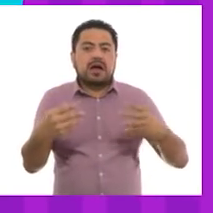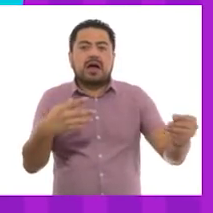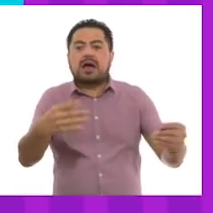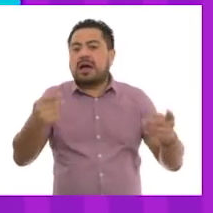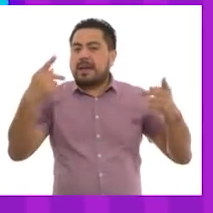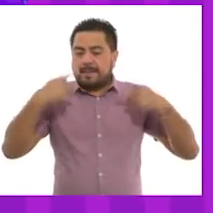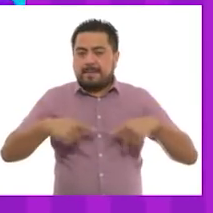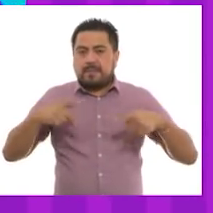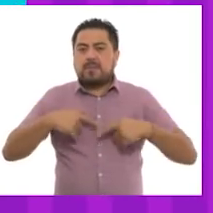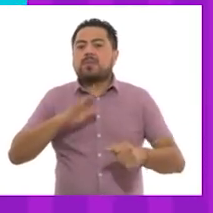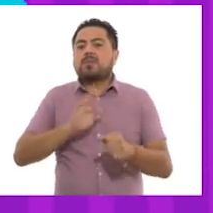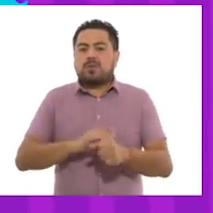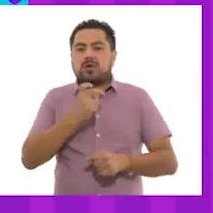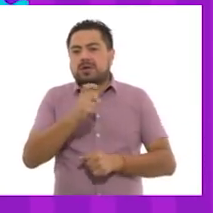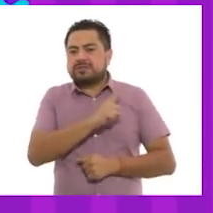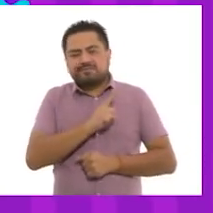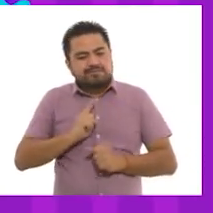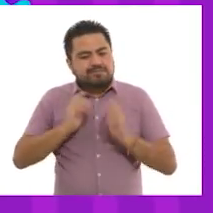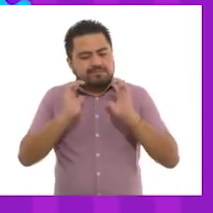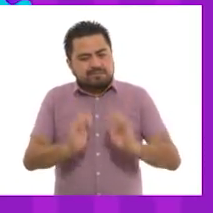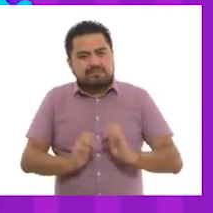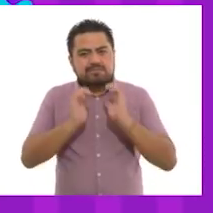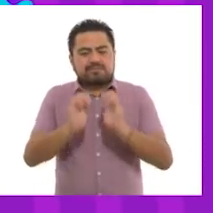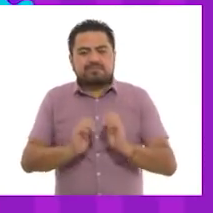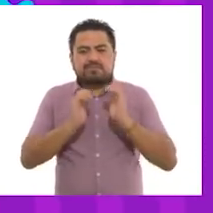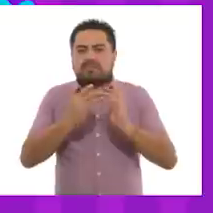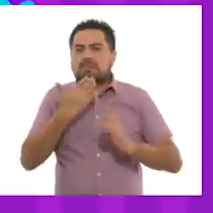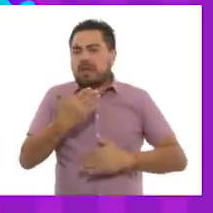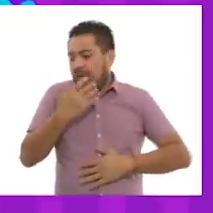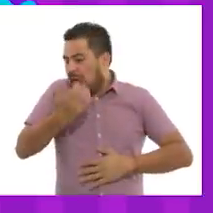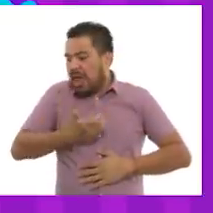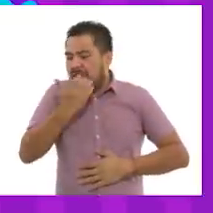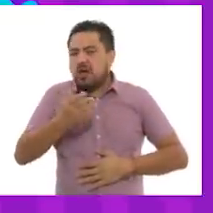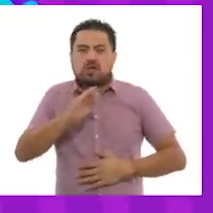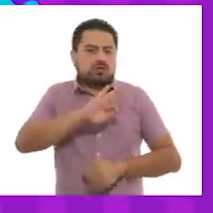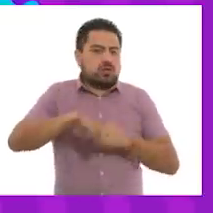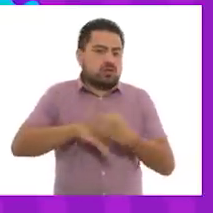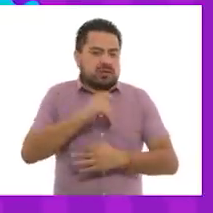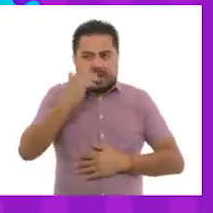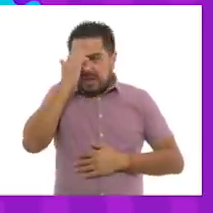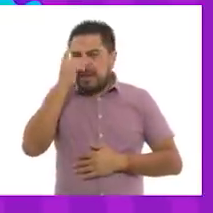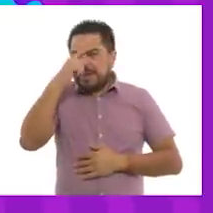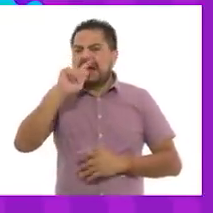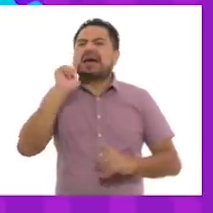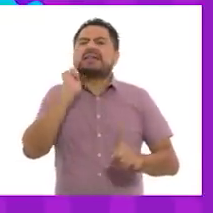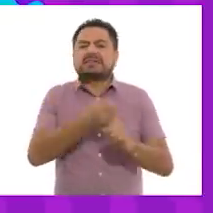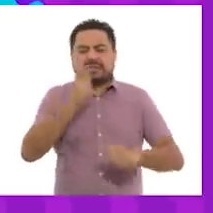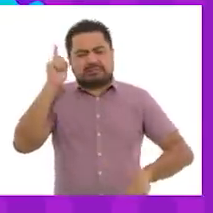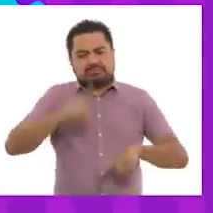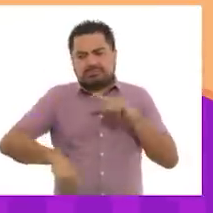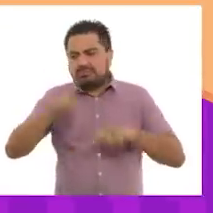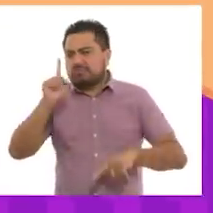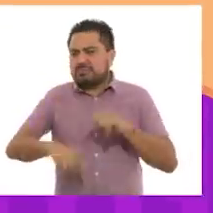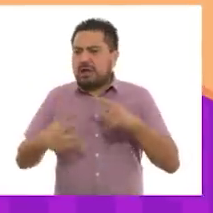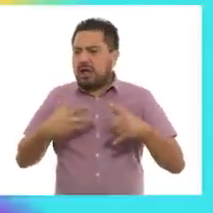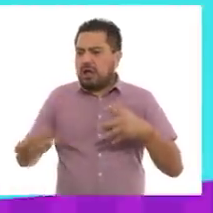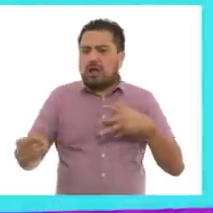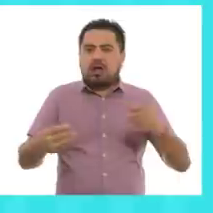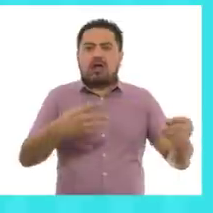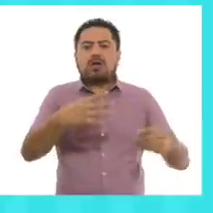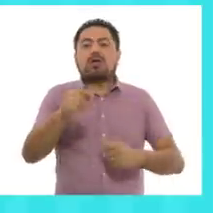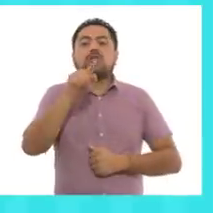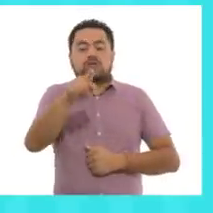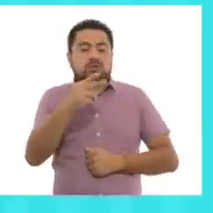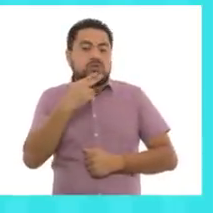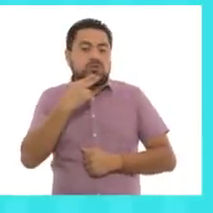personas. Por eso hay que continuar cuidándonos siguiendo las buenas prácticas que ya todos conocemos para evitar contagiarnos.